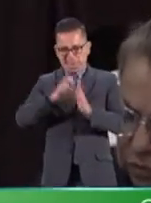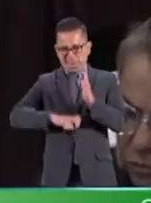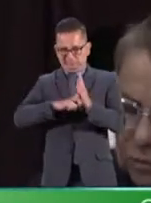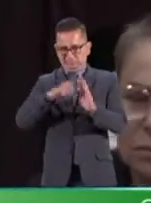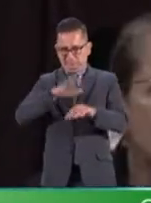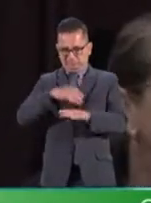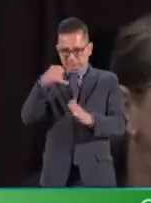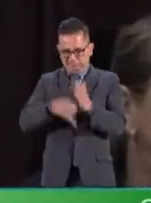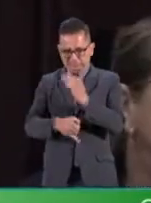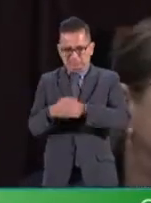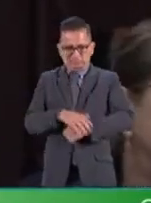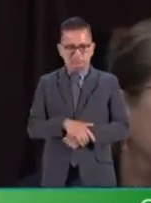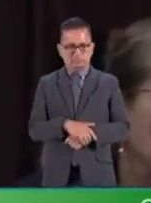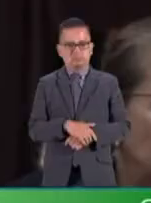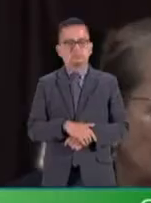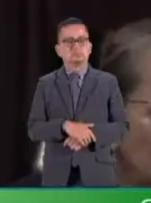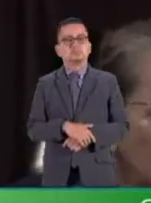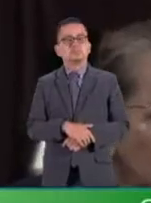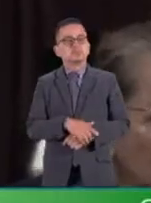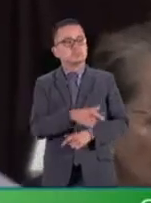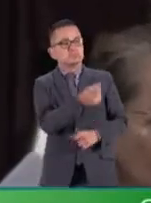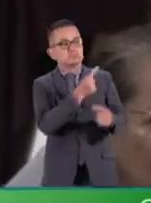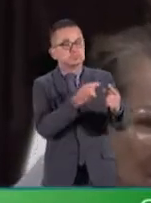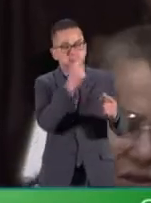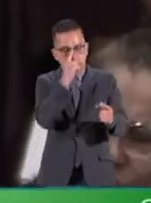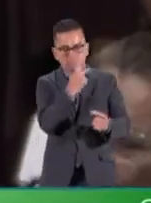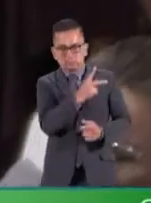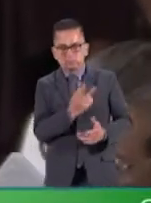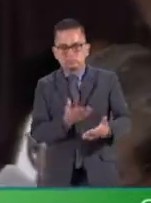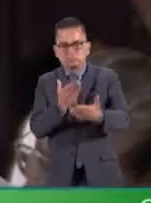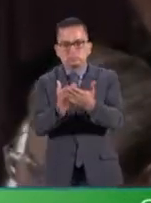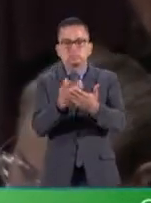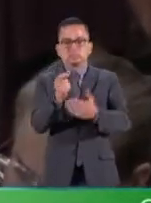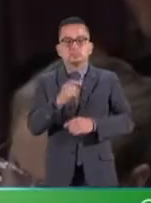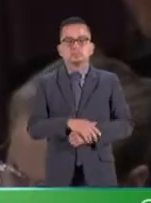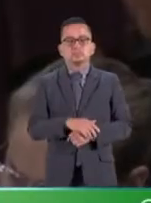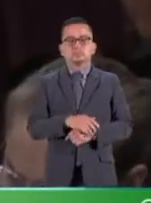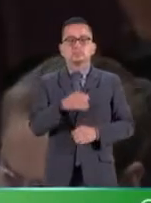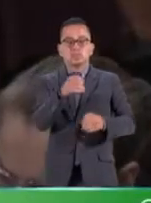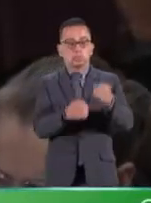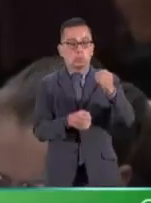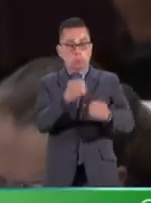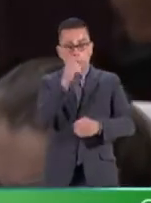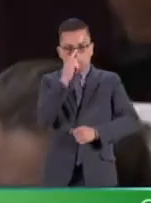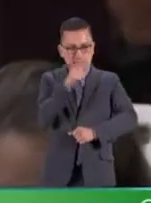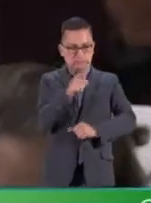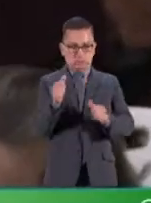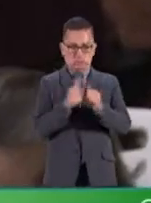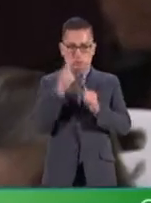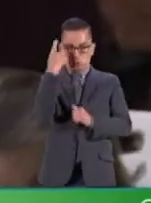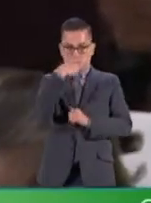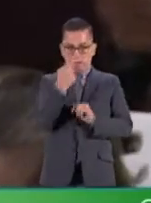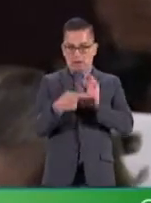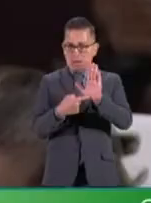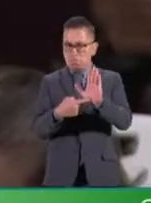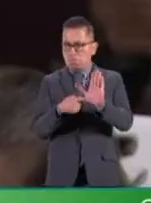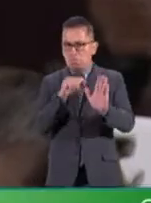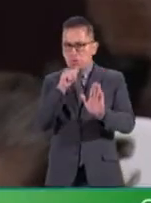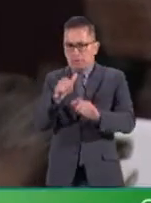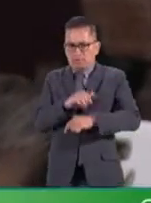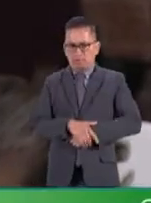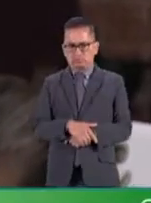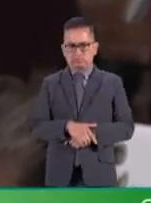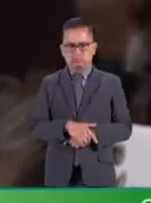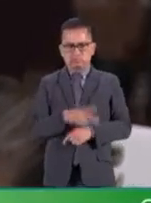sin rostro, como una solución para preservar la seguridad de personas juzgadoras, no explicaron que este es un